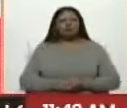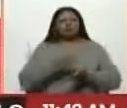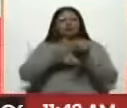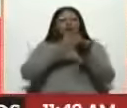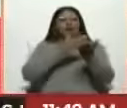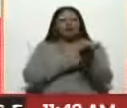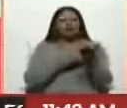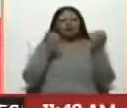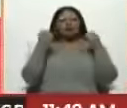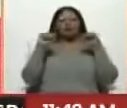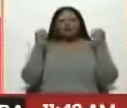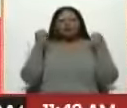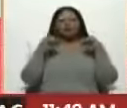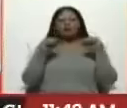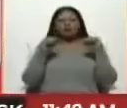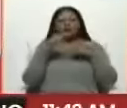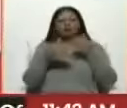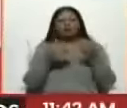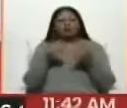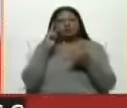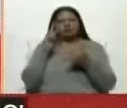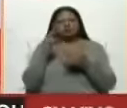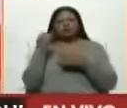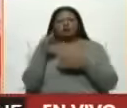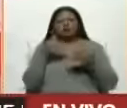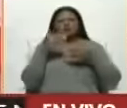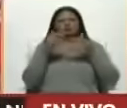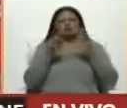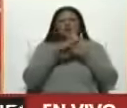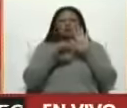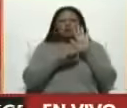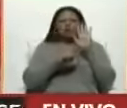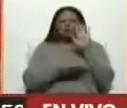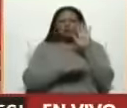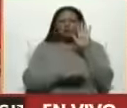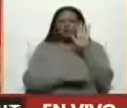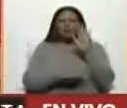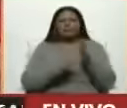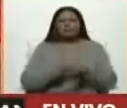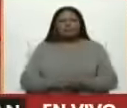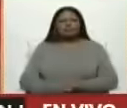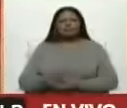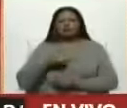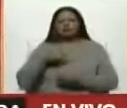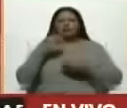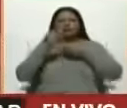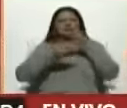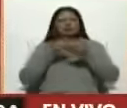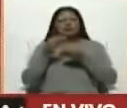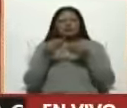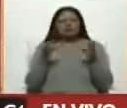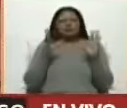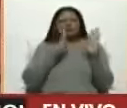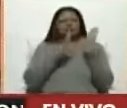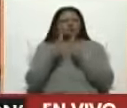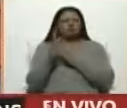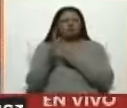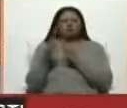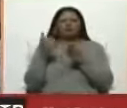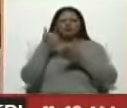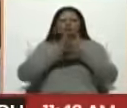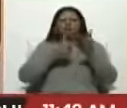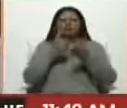El antes de la preparación, hay pasos. Esto que estamos haciendo, la organización para el combate, se